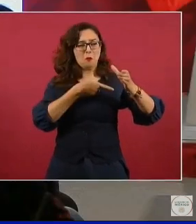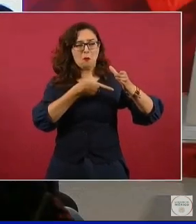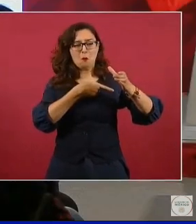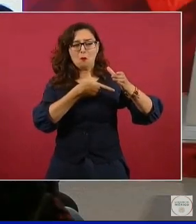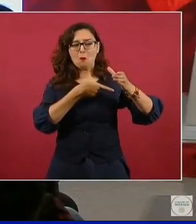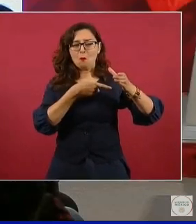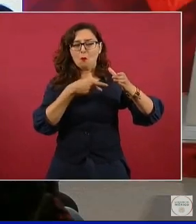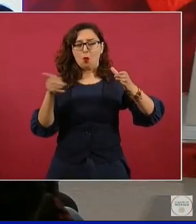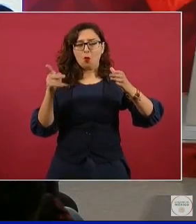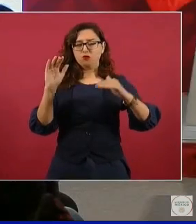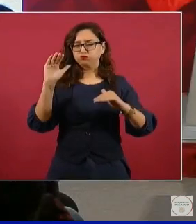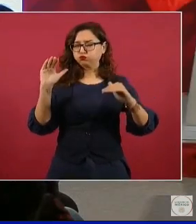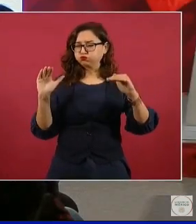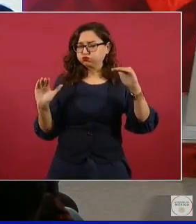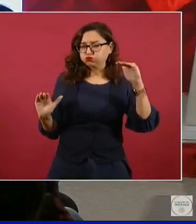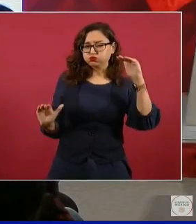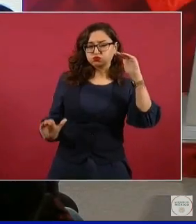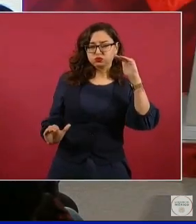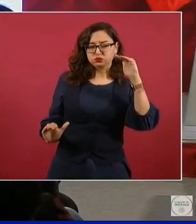Que es ahora